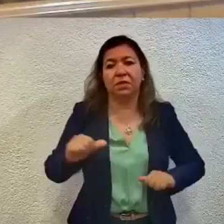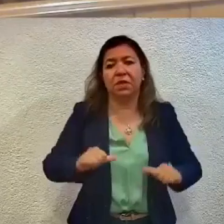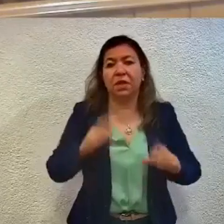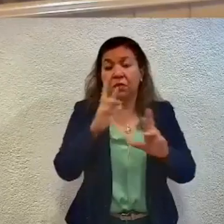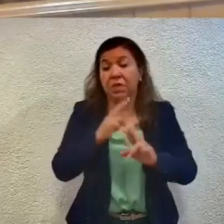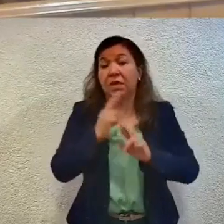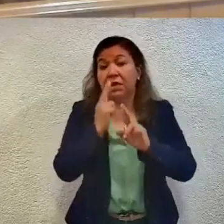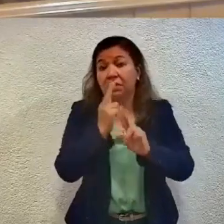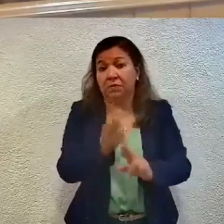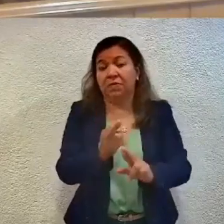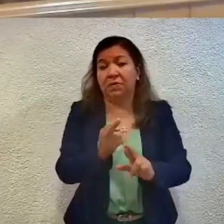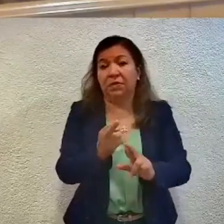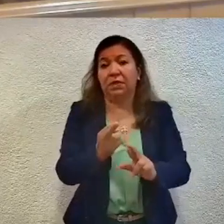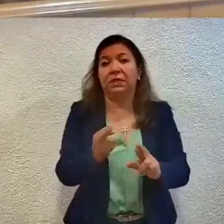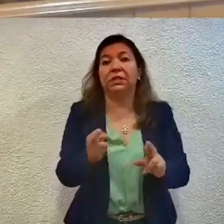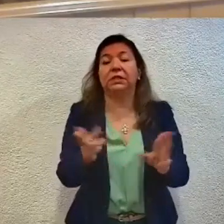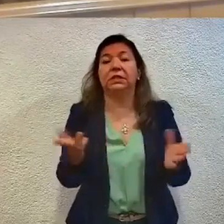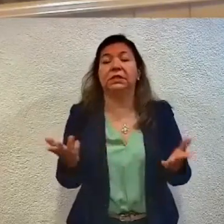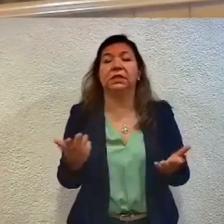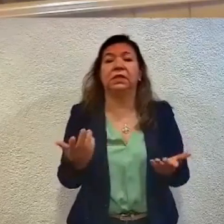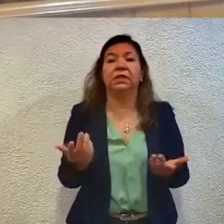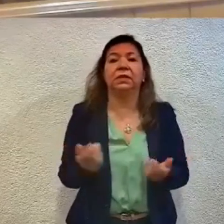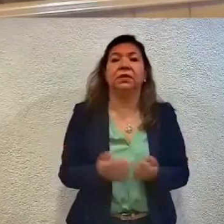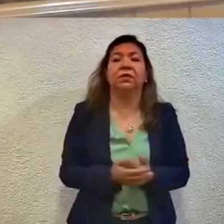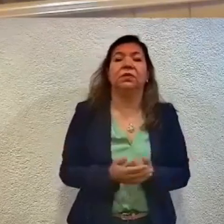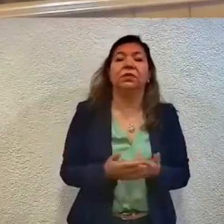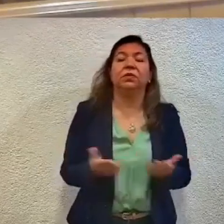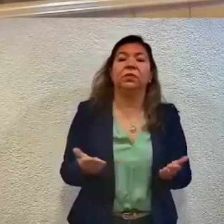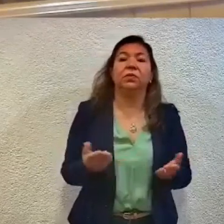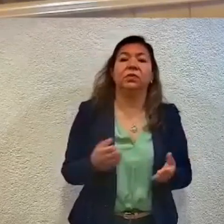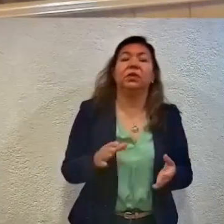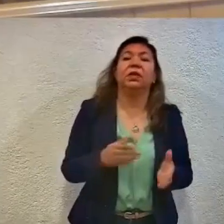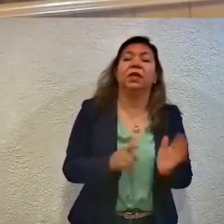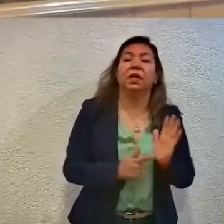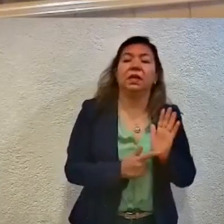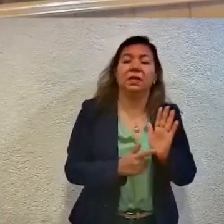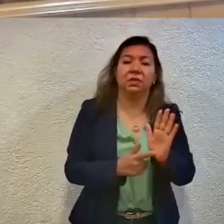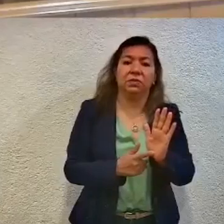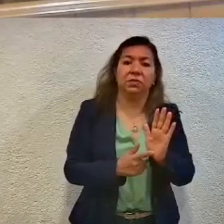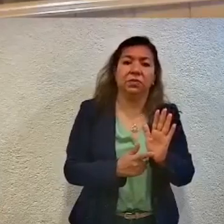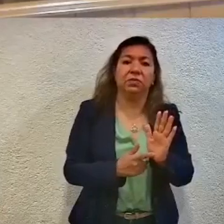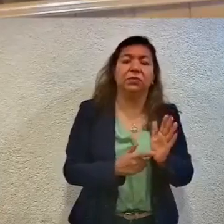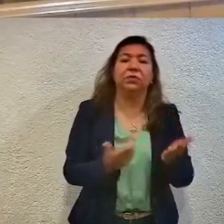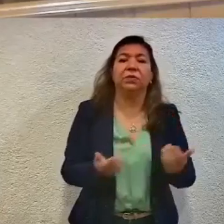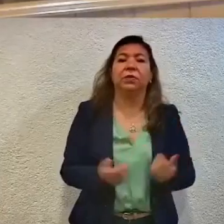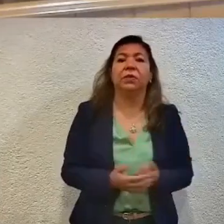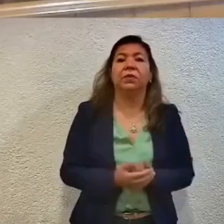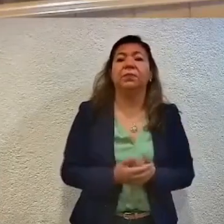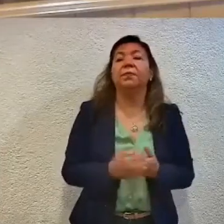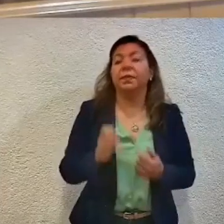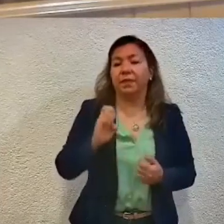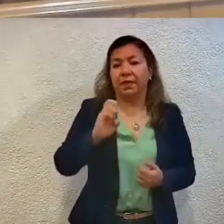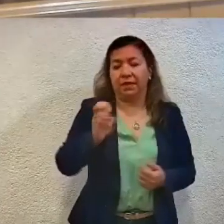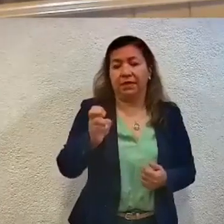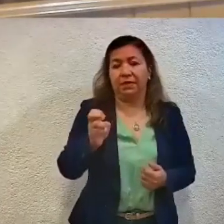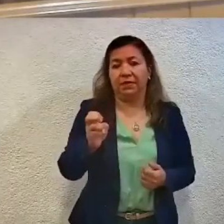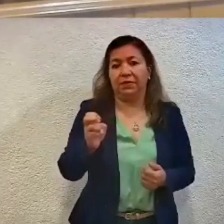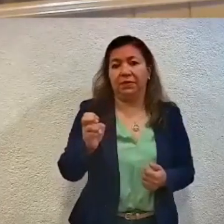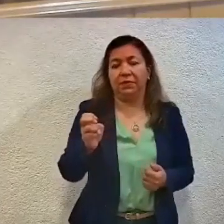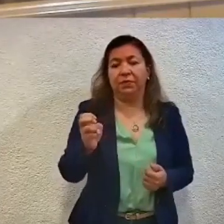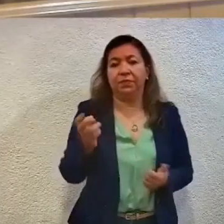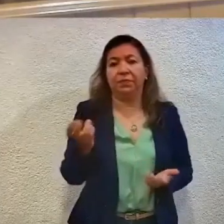dicha autoridad no le otorgó una respuesta completa, se encontraba impedida para darle curso a su solicitud en los términos